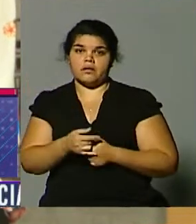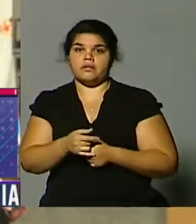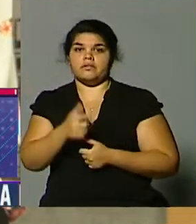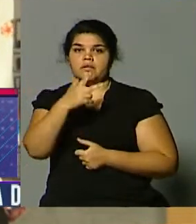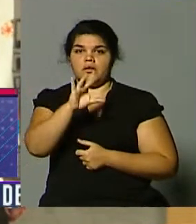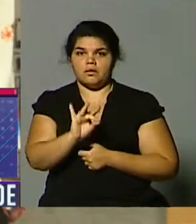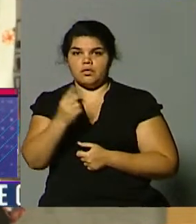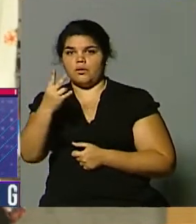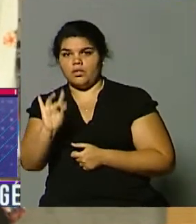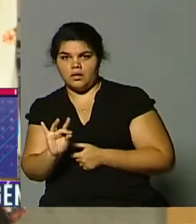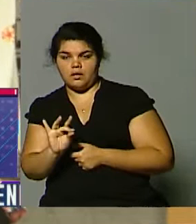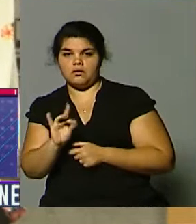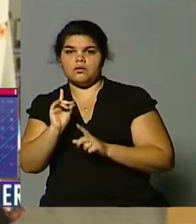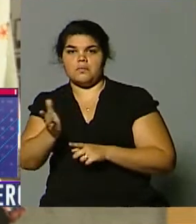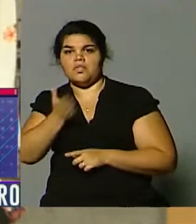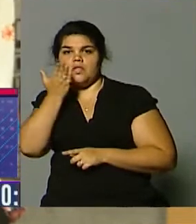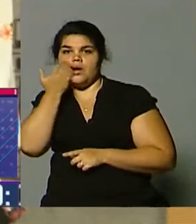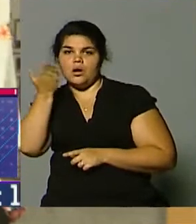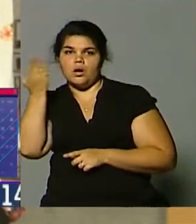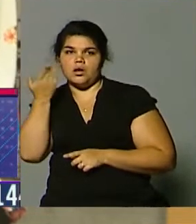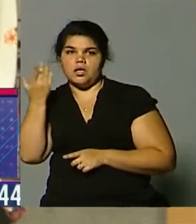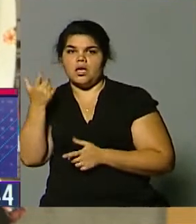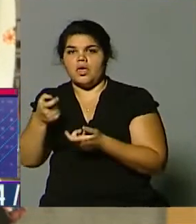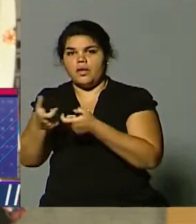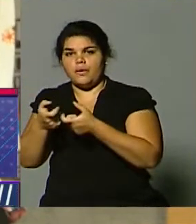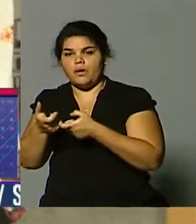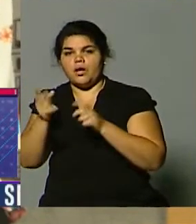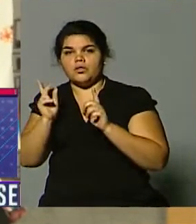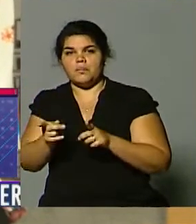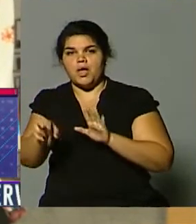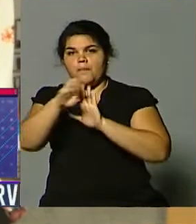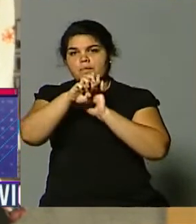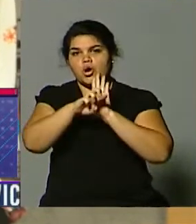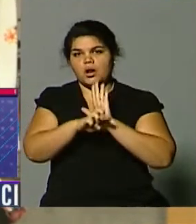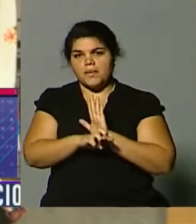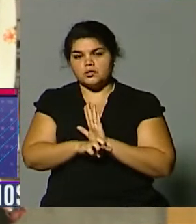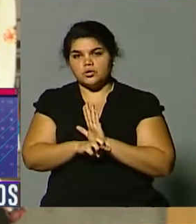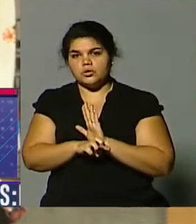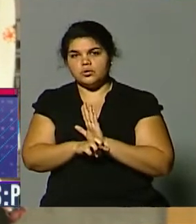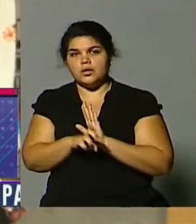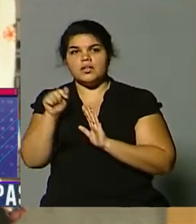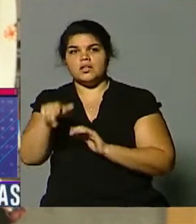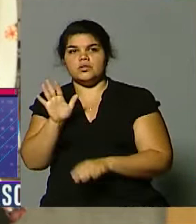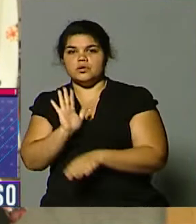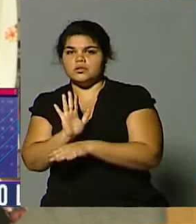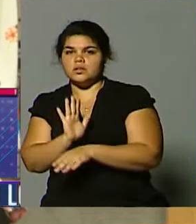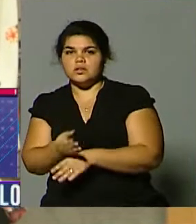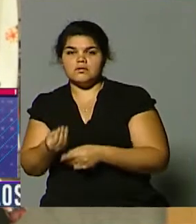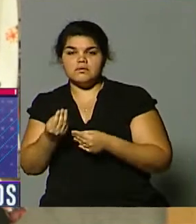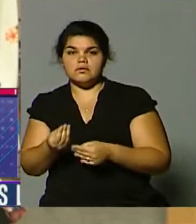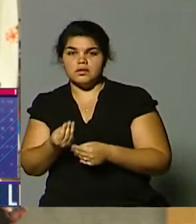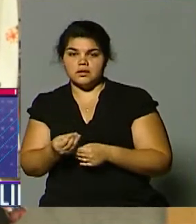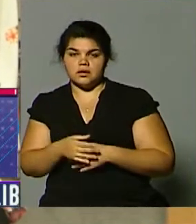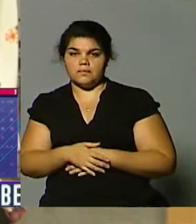2D, aspectos más teóricos del desarrollo de videojuegos, la parte de programación, por lo cual eso hace que varíe un poco la intensidad y